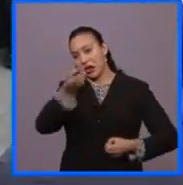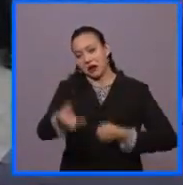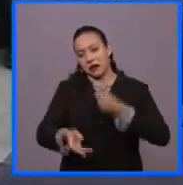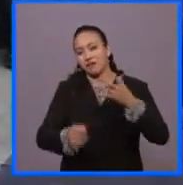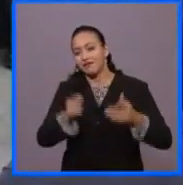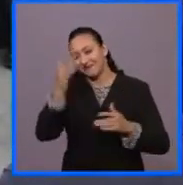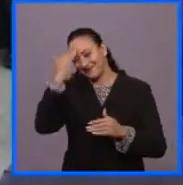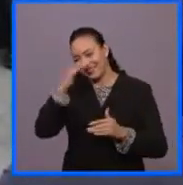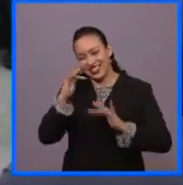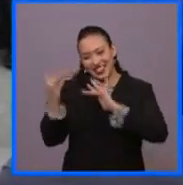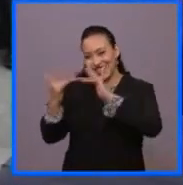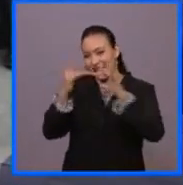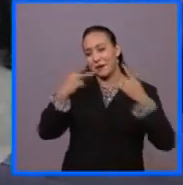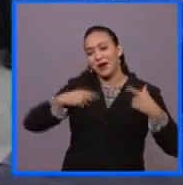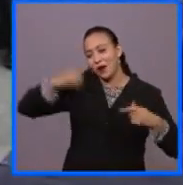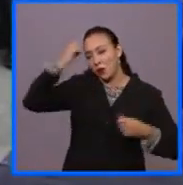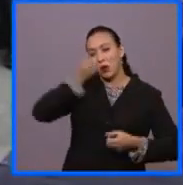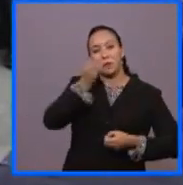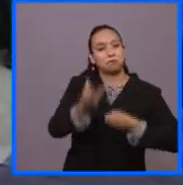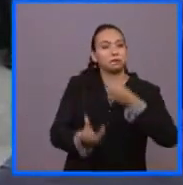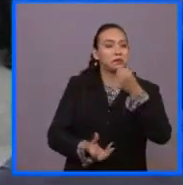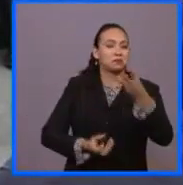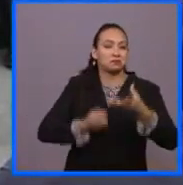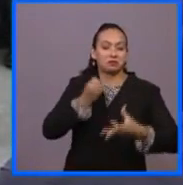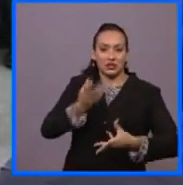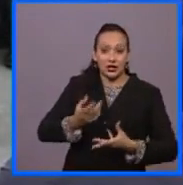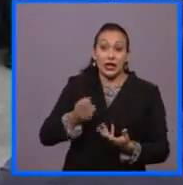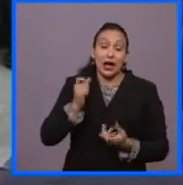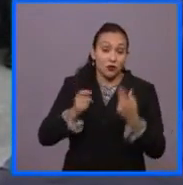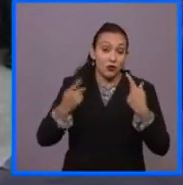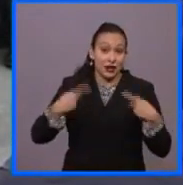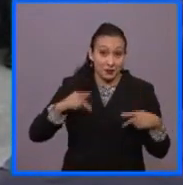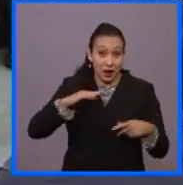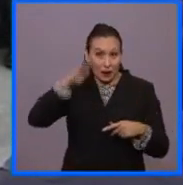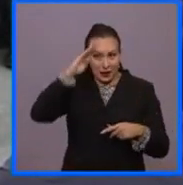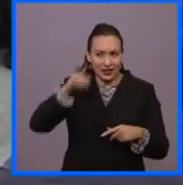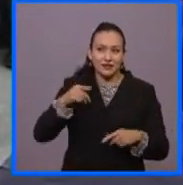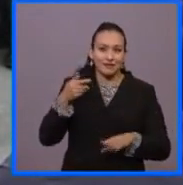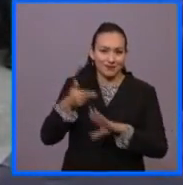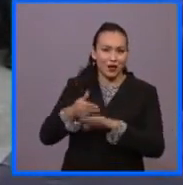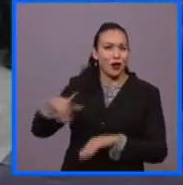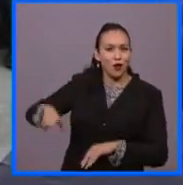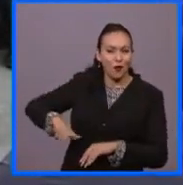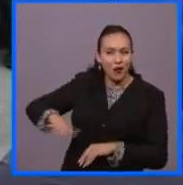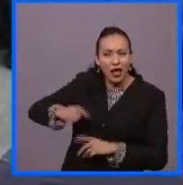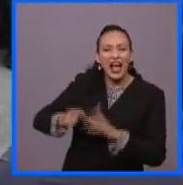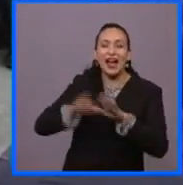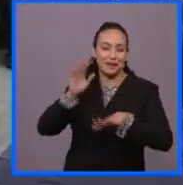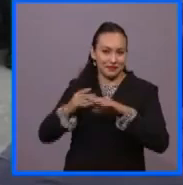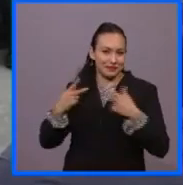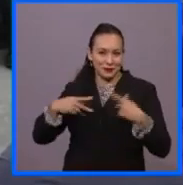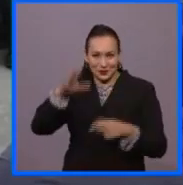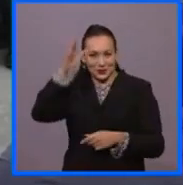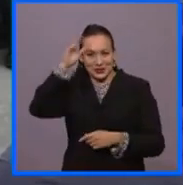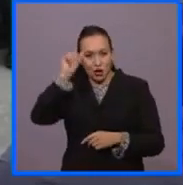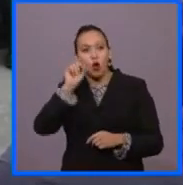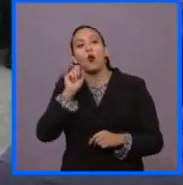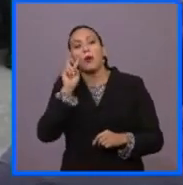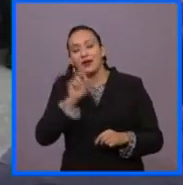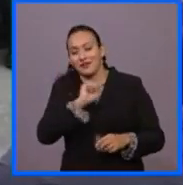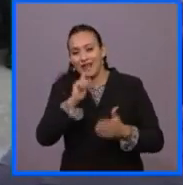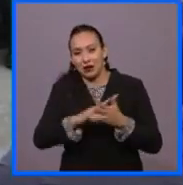críticas o manifestaciones en contextos de interés público. Por ello, llama a las autoridades a revisar la redacción